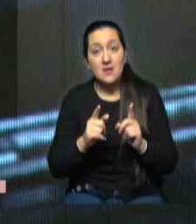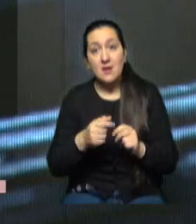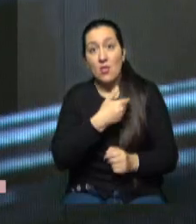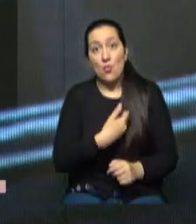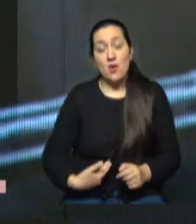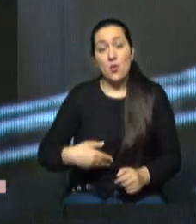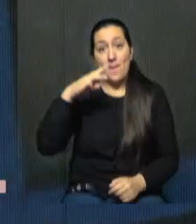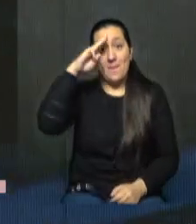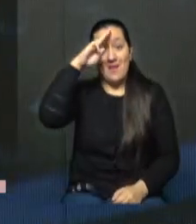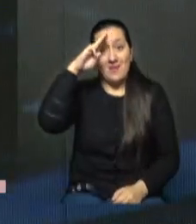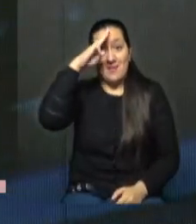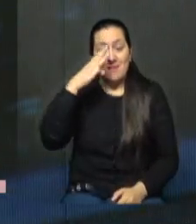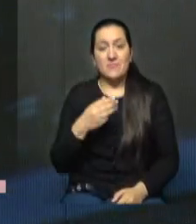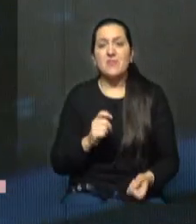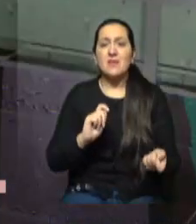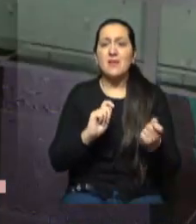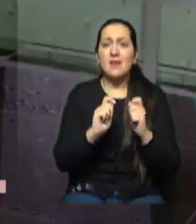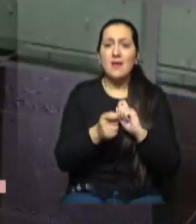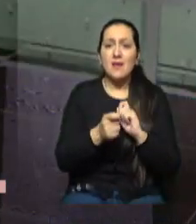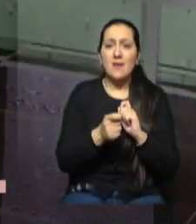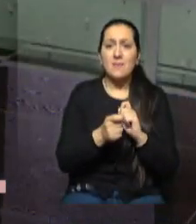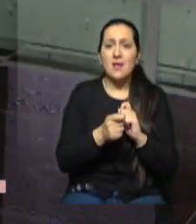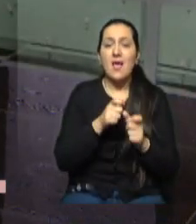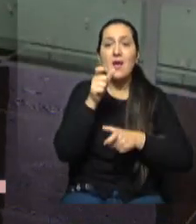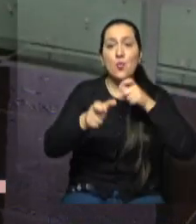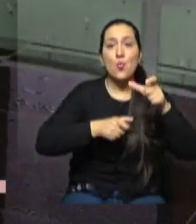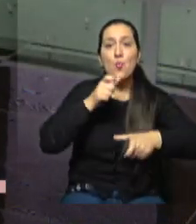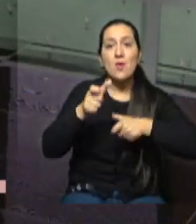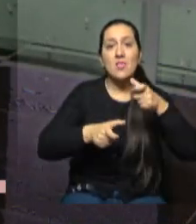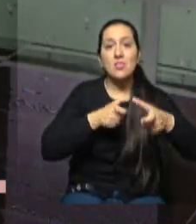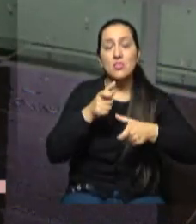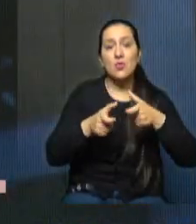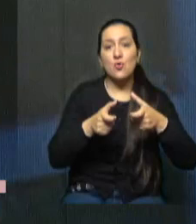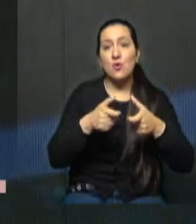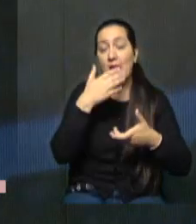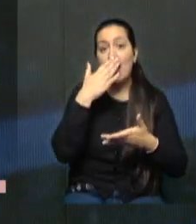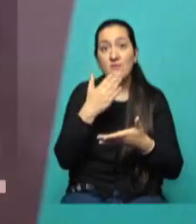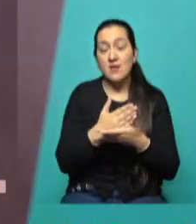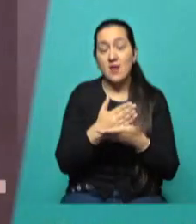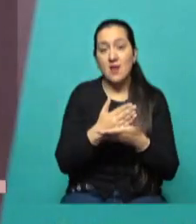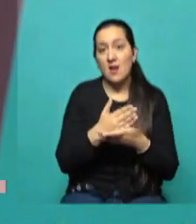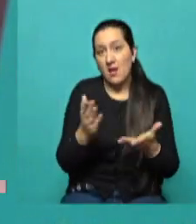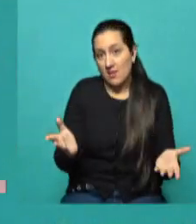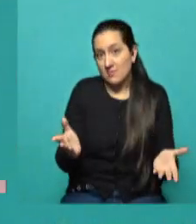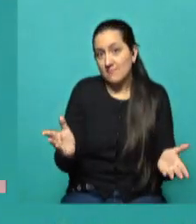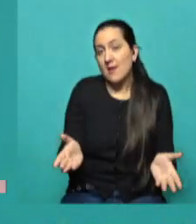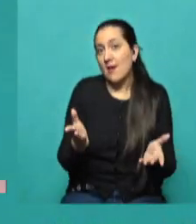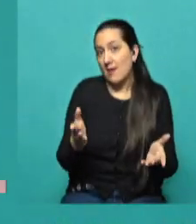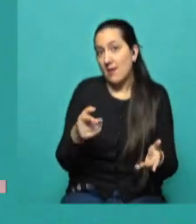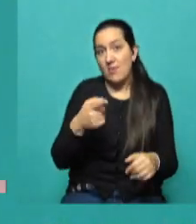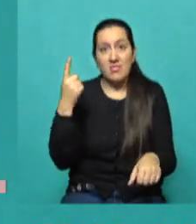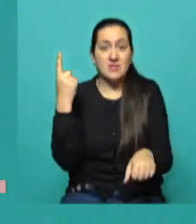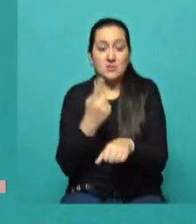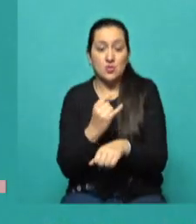Claro que cambia en este caso la la argumentación que que finalmente bueno genera esta decisión